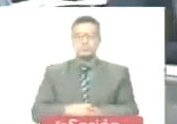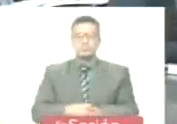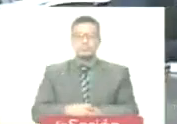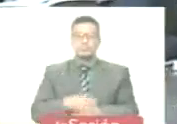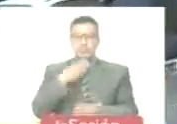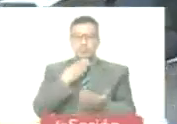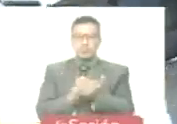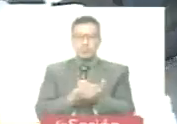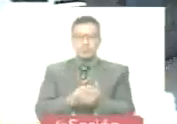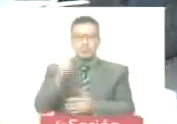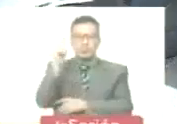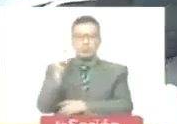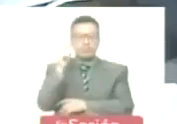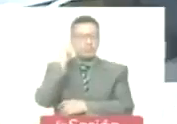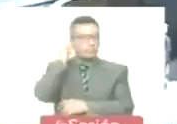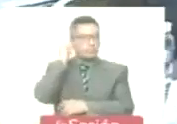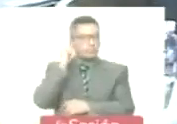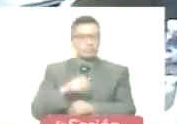Gracias, querida diputada.